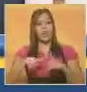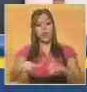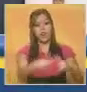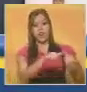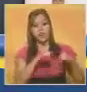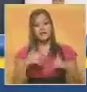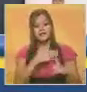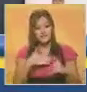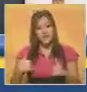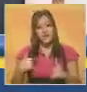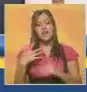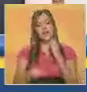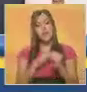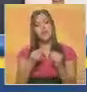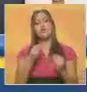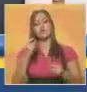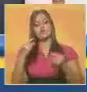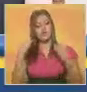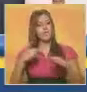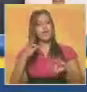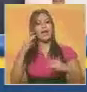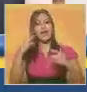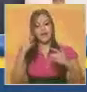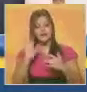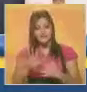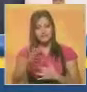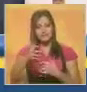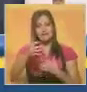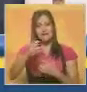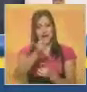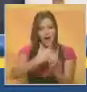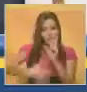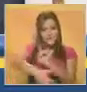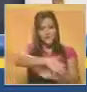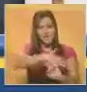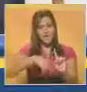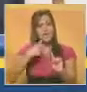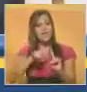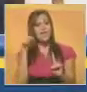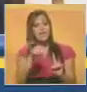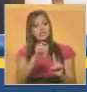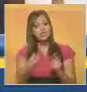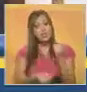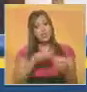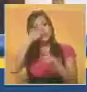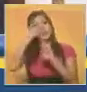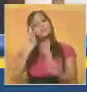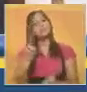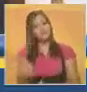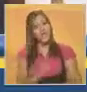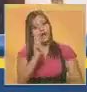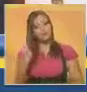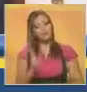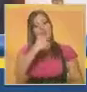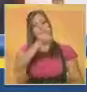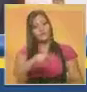actividad privada sobre los recursos naturales, pero estos serán explotados en condiciones de respeto a